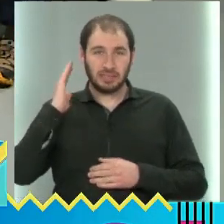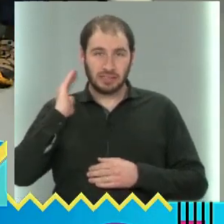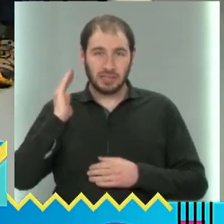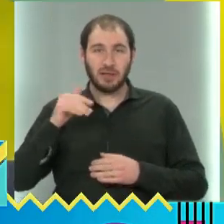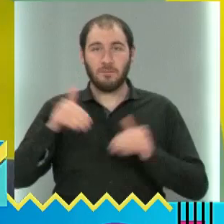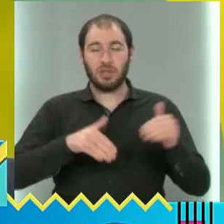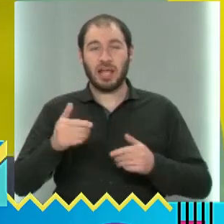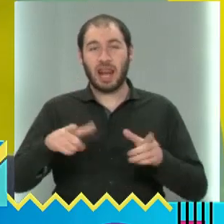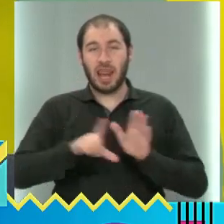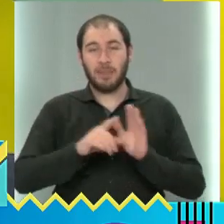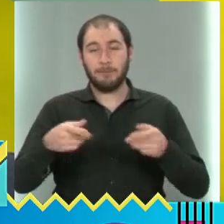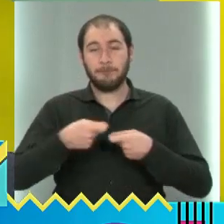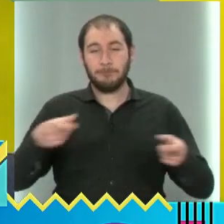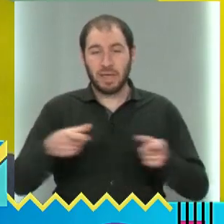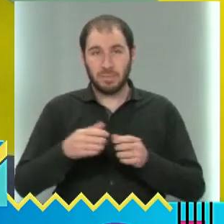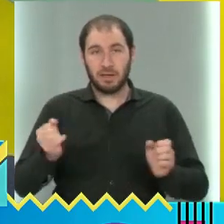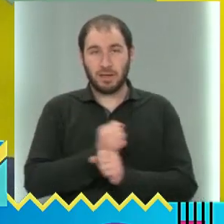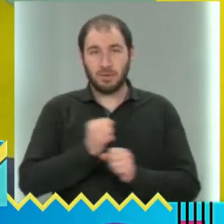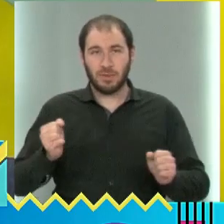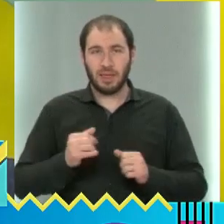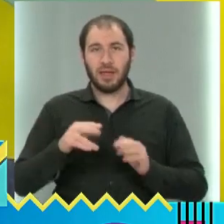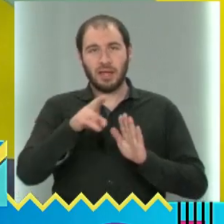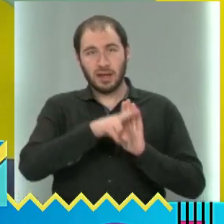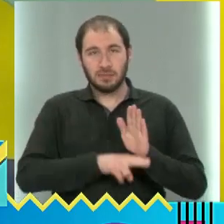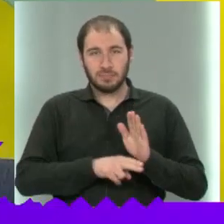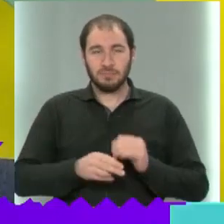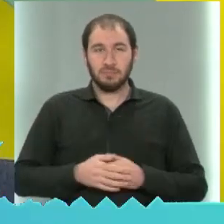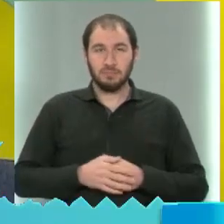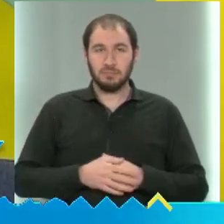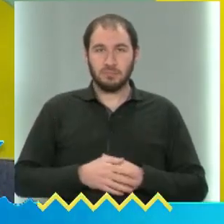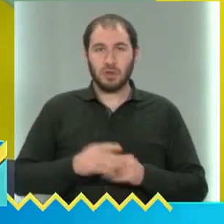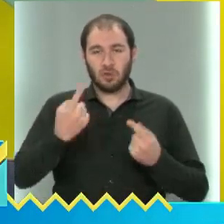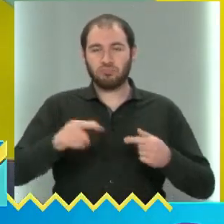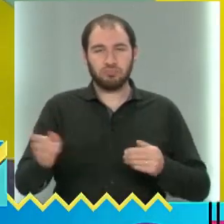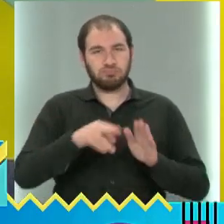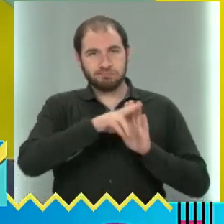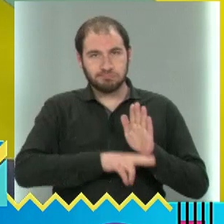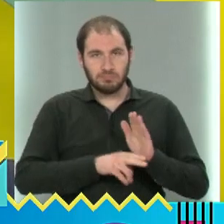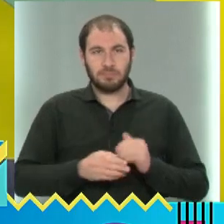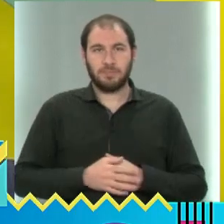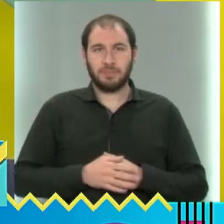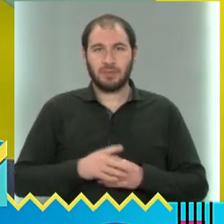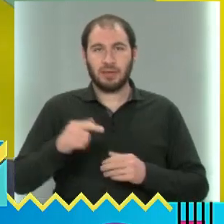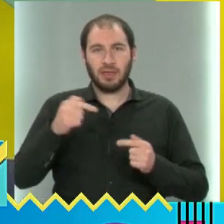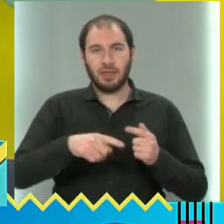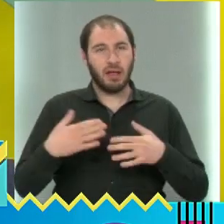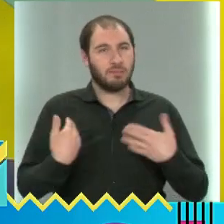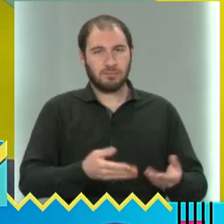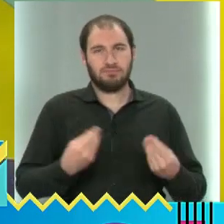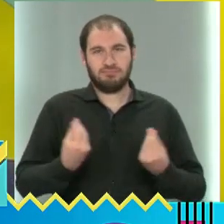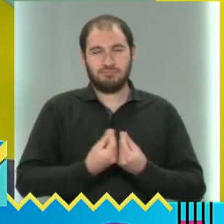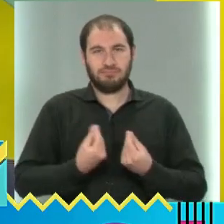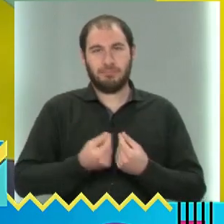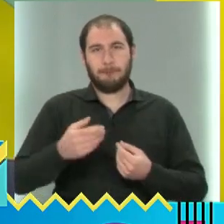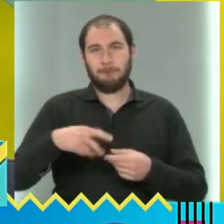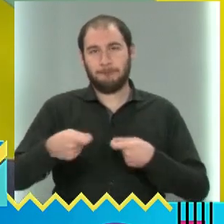se votó la ley PYME y fue aprobada la ley que regula justamente todas estas actividades y que trae un montón de beneficios a